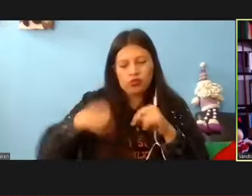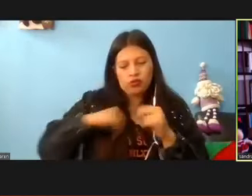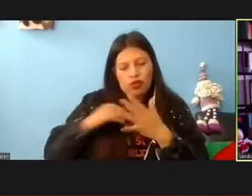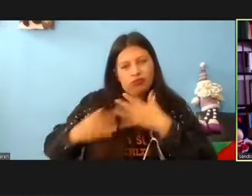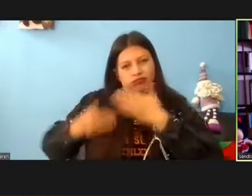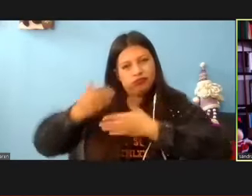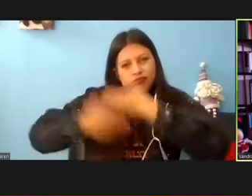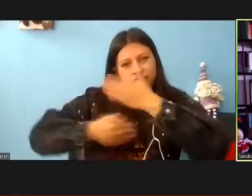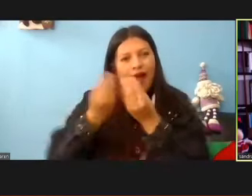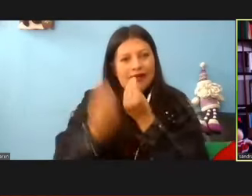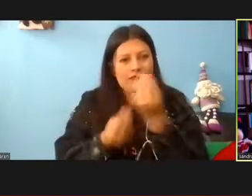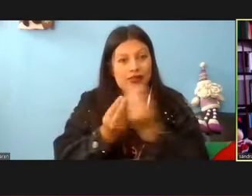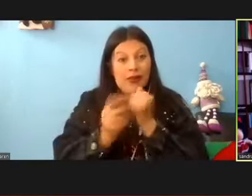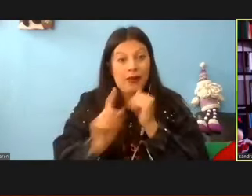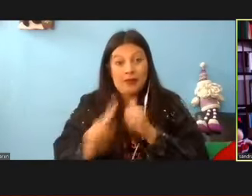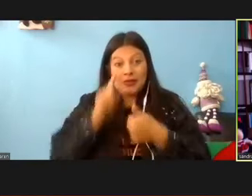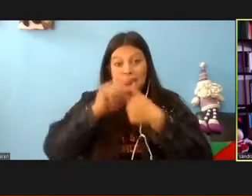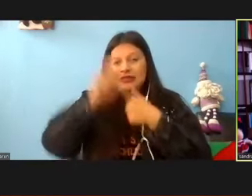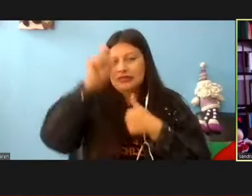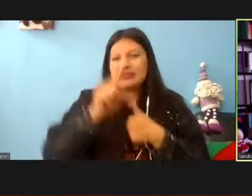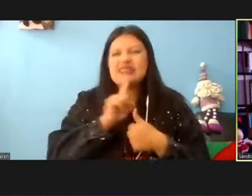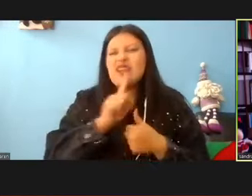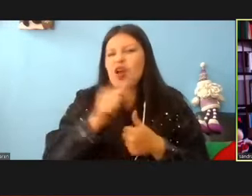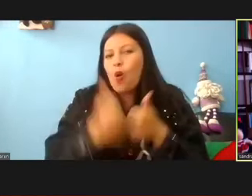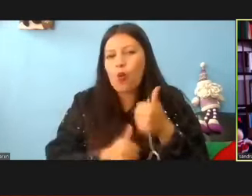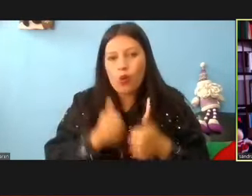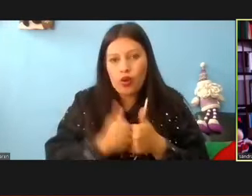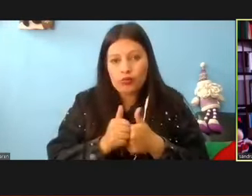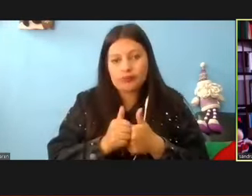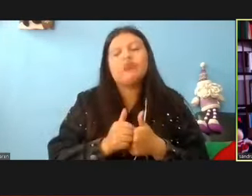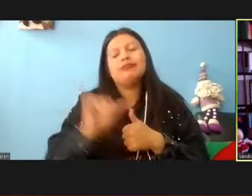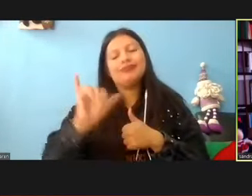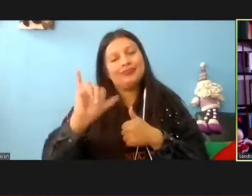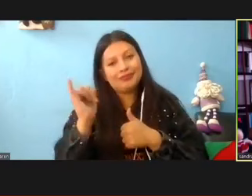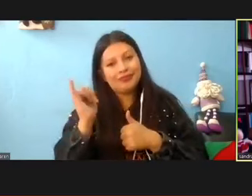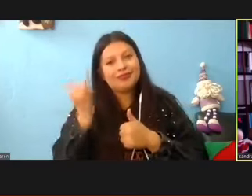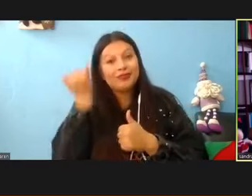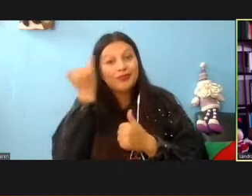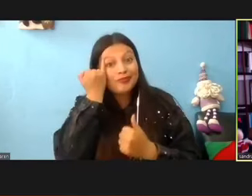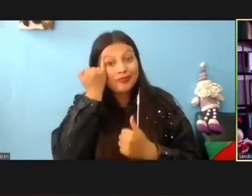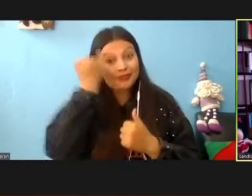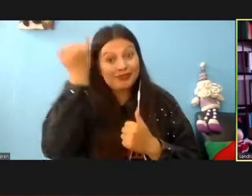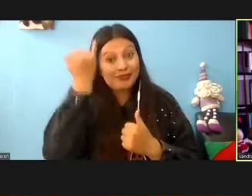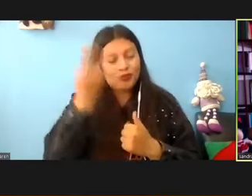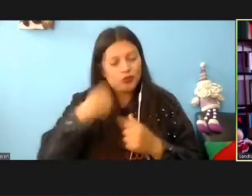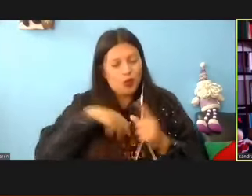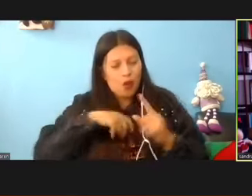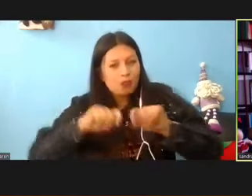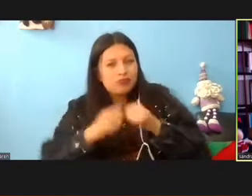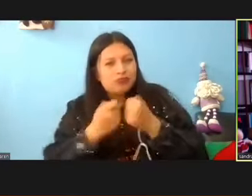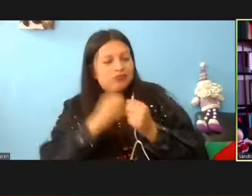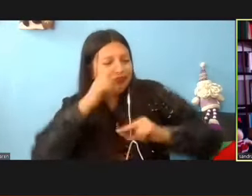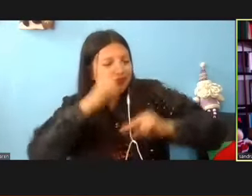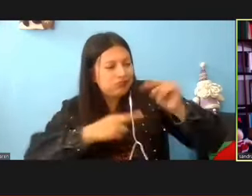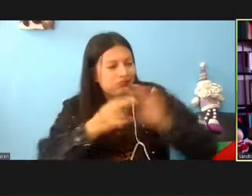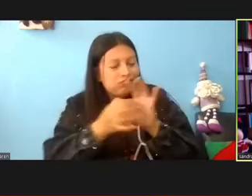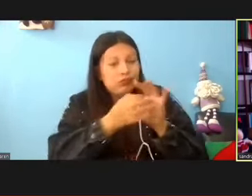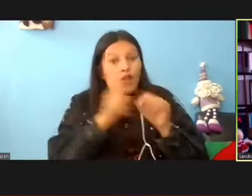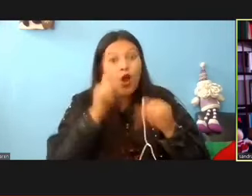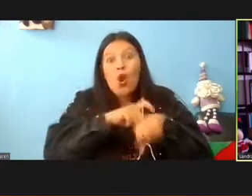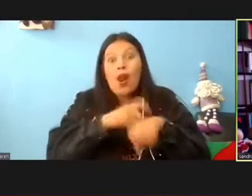realizando. Creo que lo primero que habría que decir es que, aunque fue una iniciativa que tejimos un poco de manera